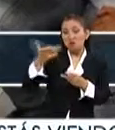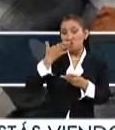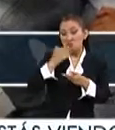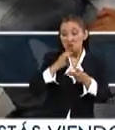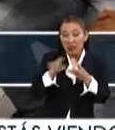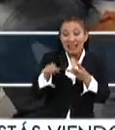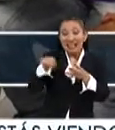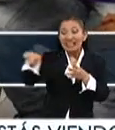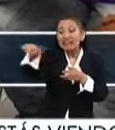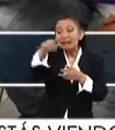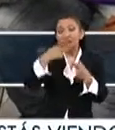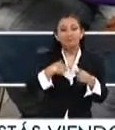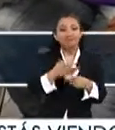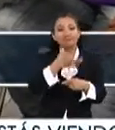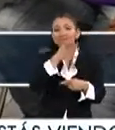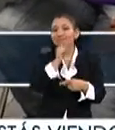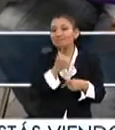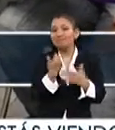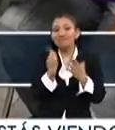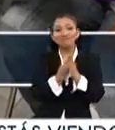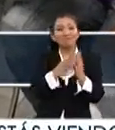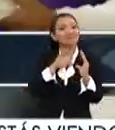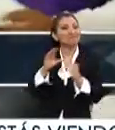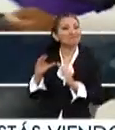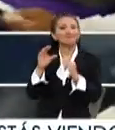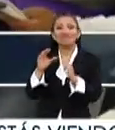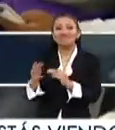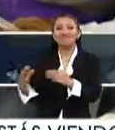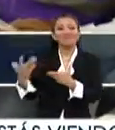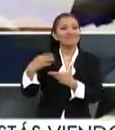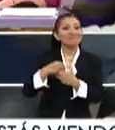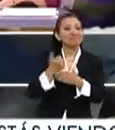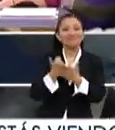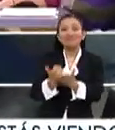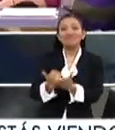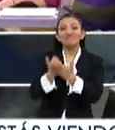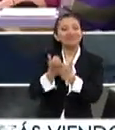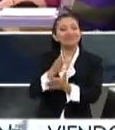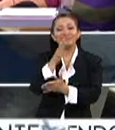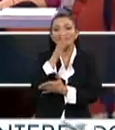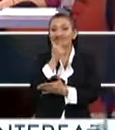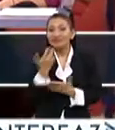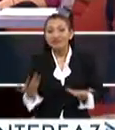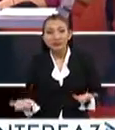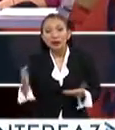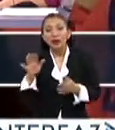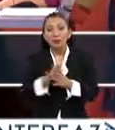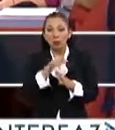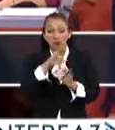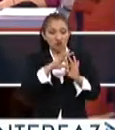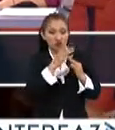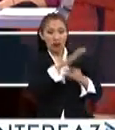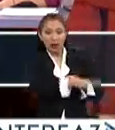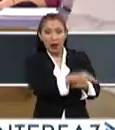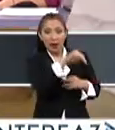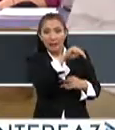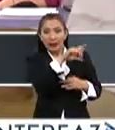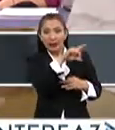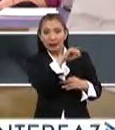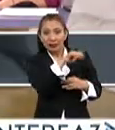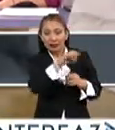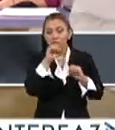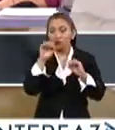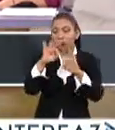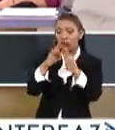socioeconómicas, esas personas no están en disposición para entrar en un proceso de alfabetización bajo el modelo del MEVIT o